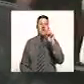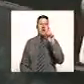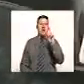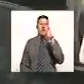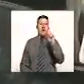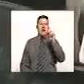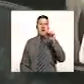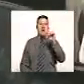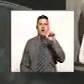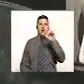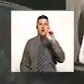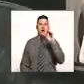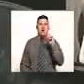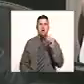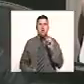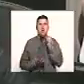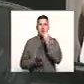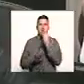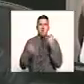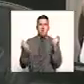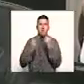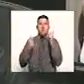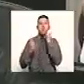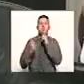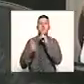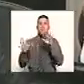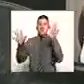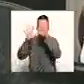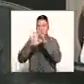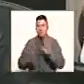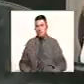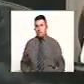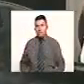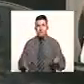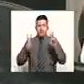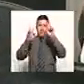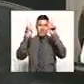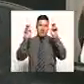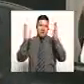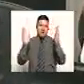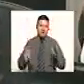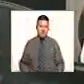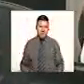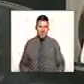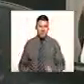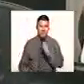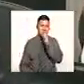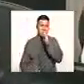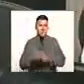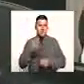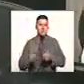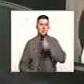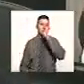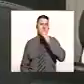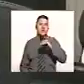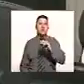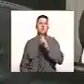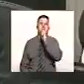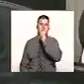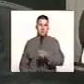a invertir millones en publicidad engañosa y mentirosa sobre el tema de la eventualidad de un impuesto a las bebidas